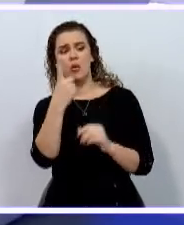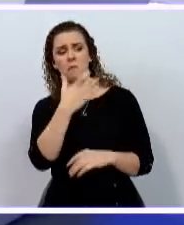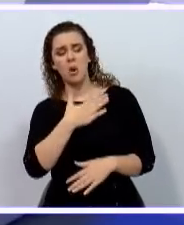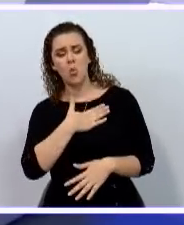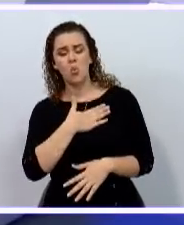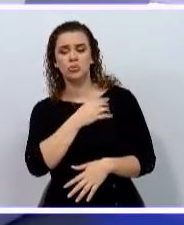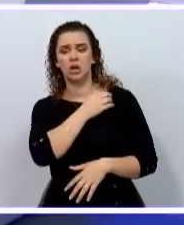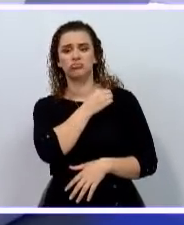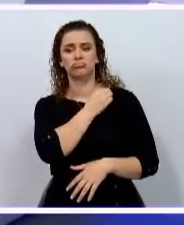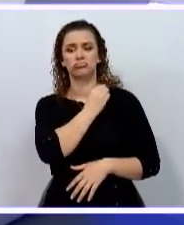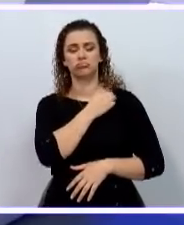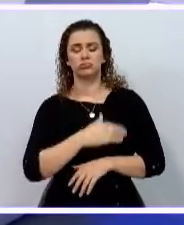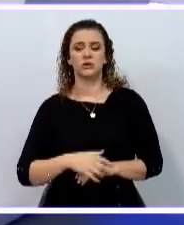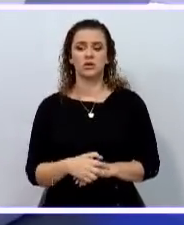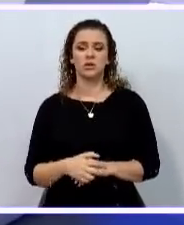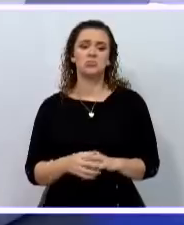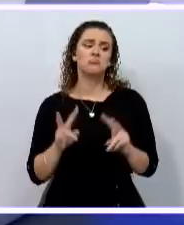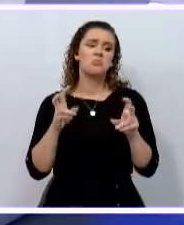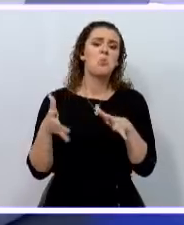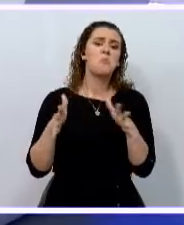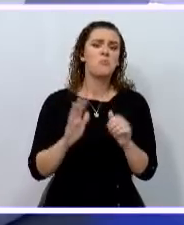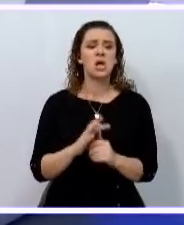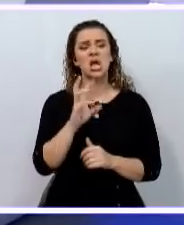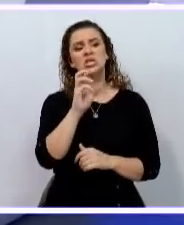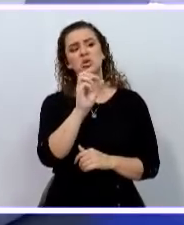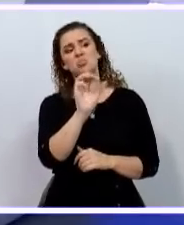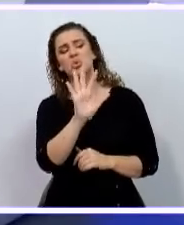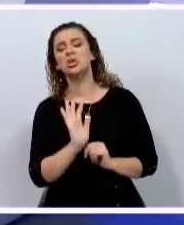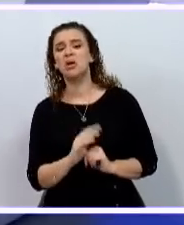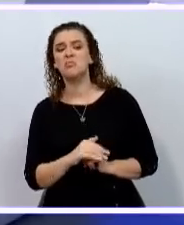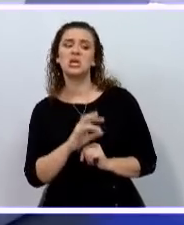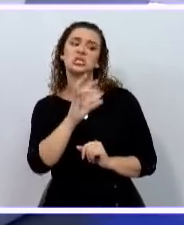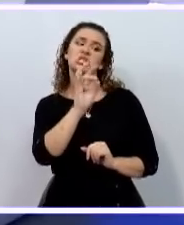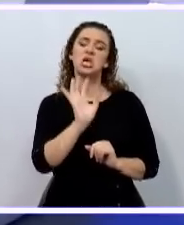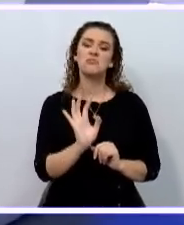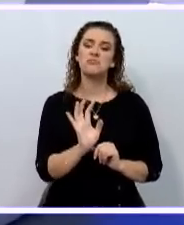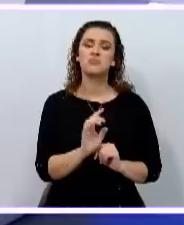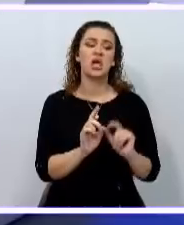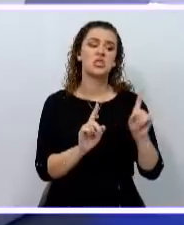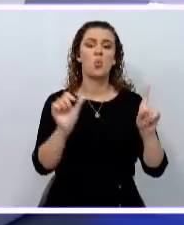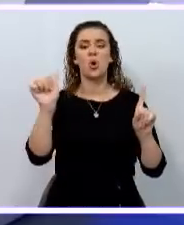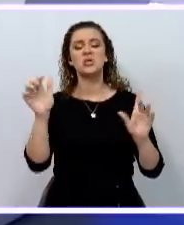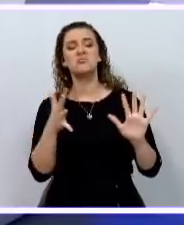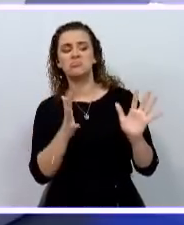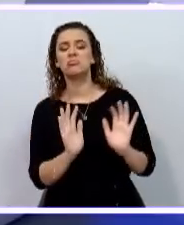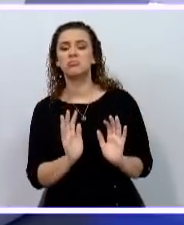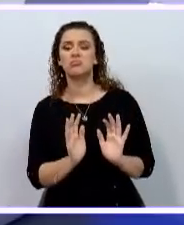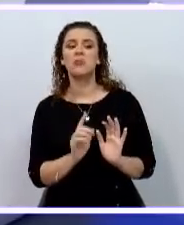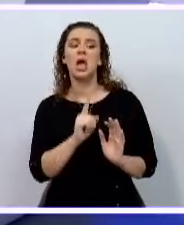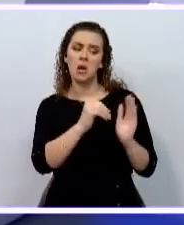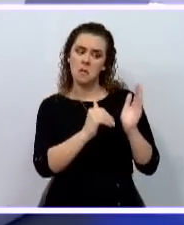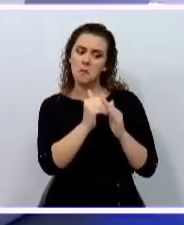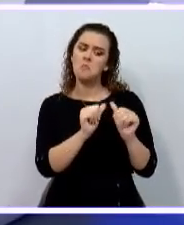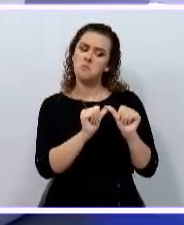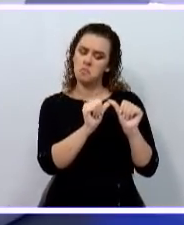pregunta promedio 6.5 7 del 1 al 10 le da para